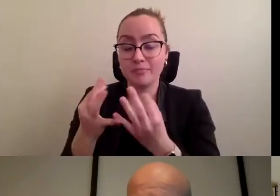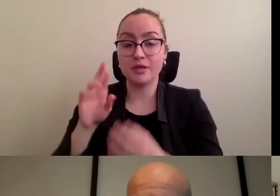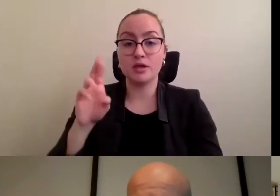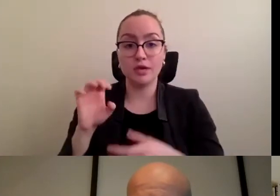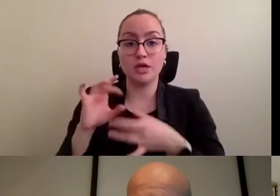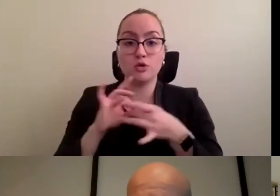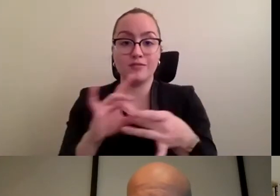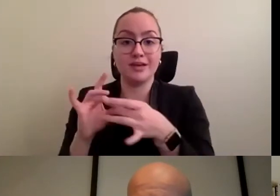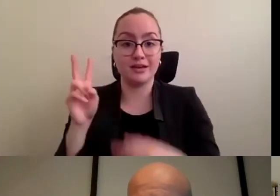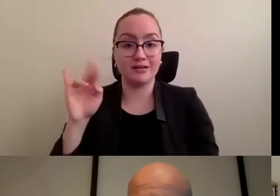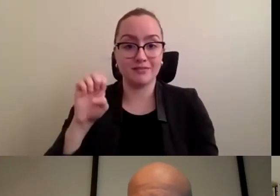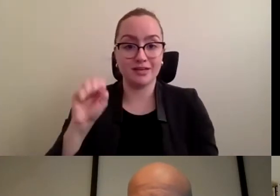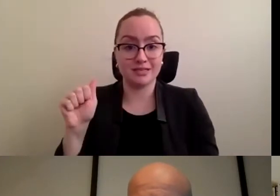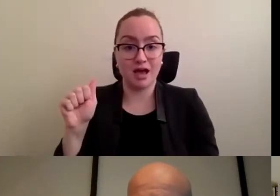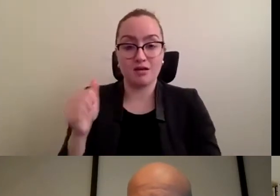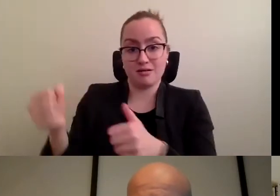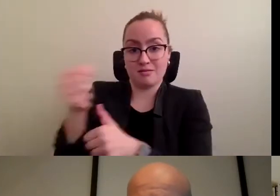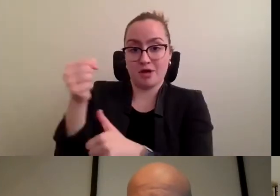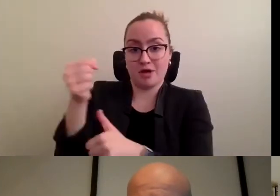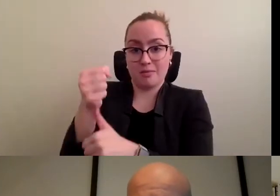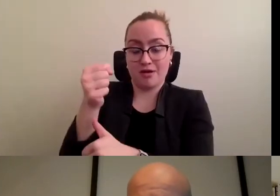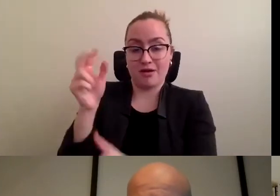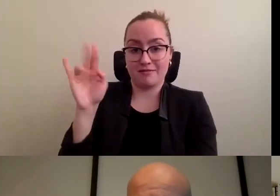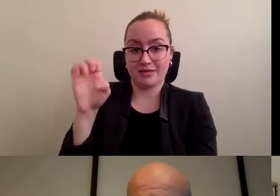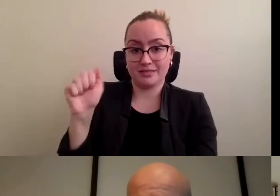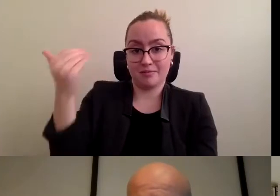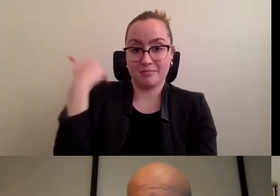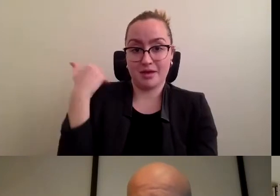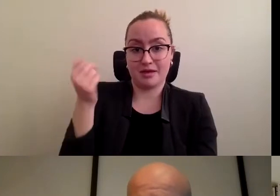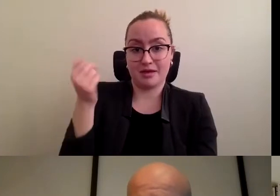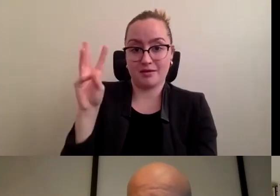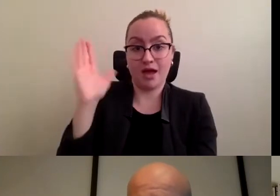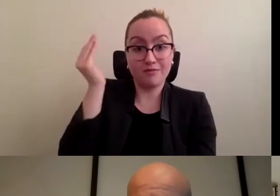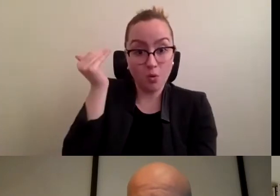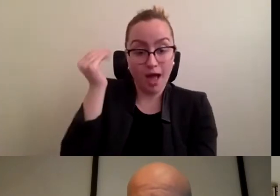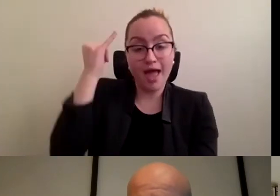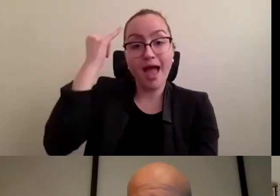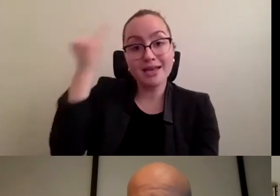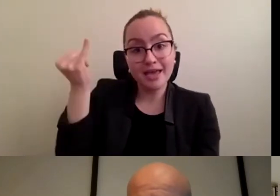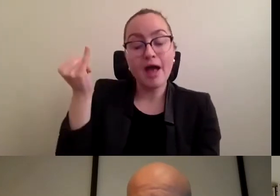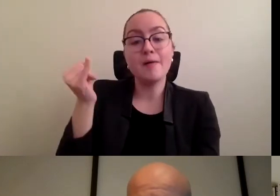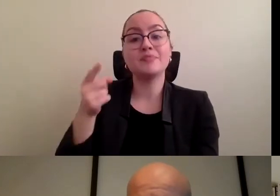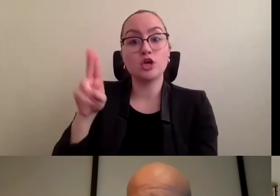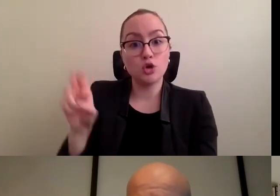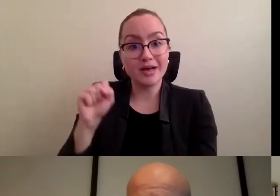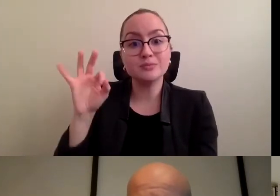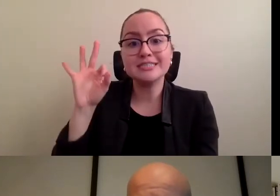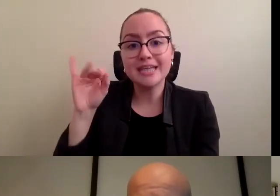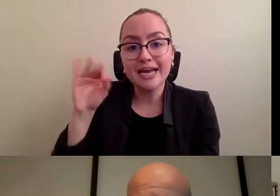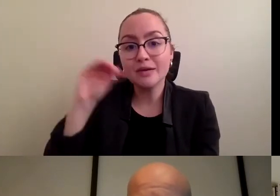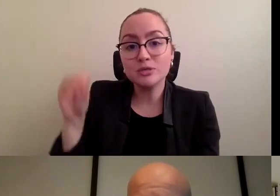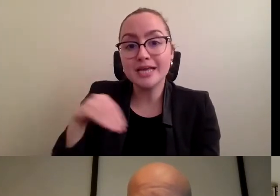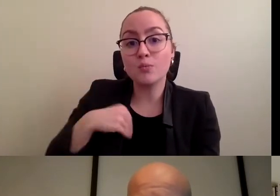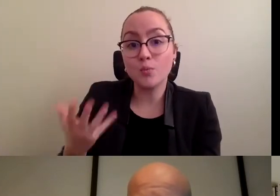la razón por la cual sí trajo más inmigración diversa fue porque Estados